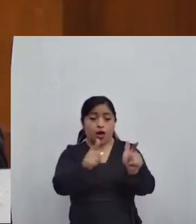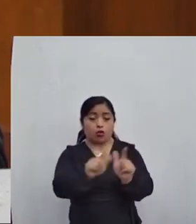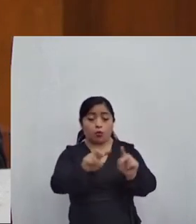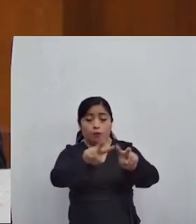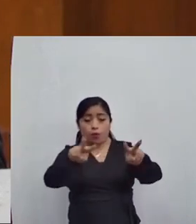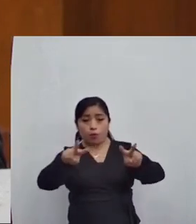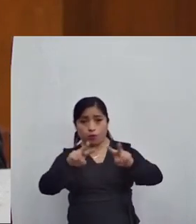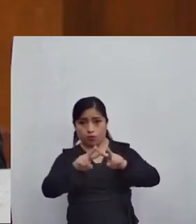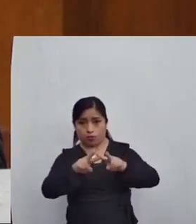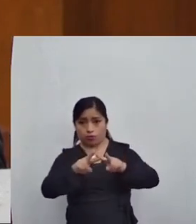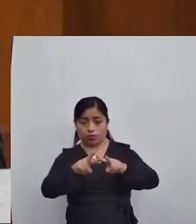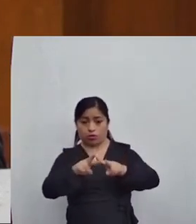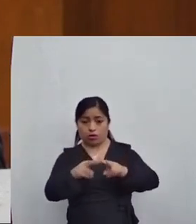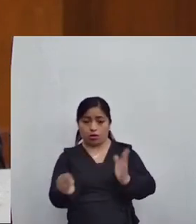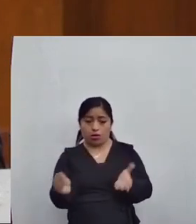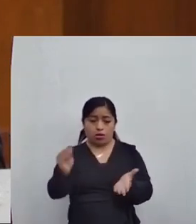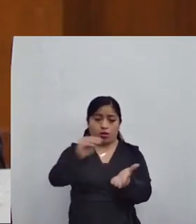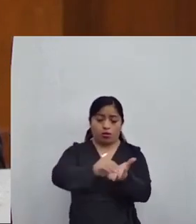fracción octava